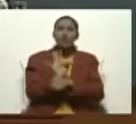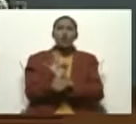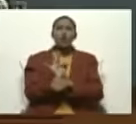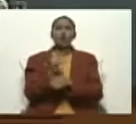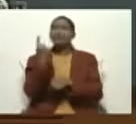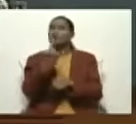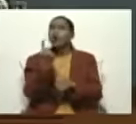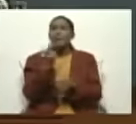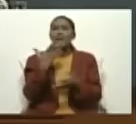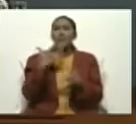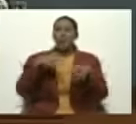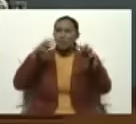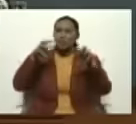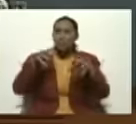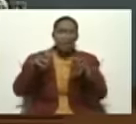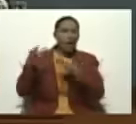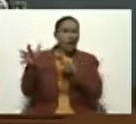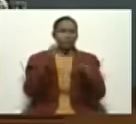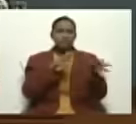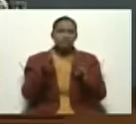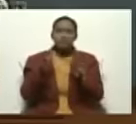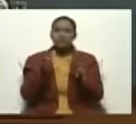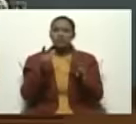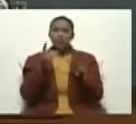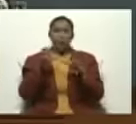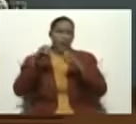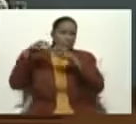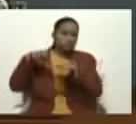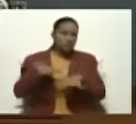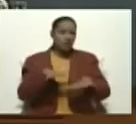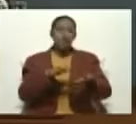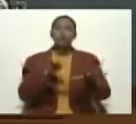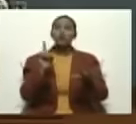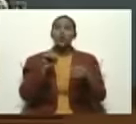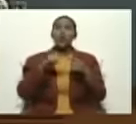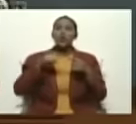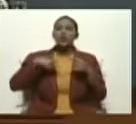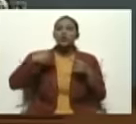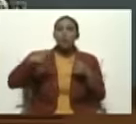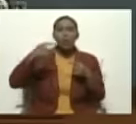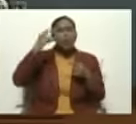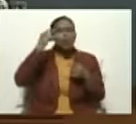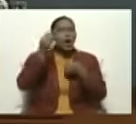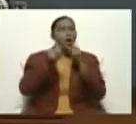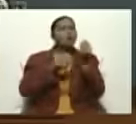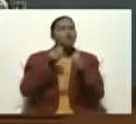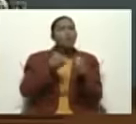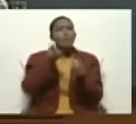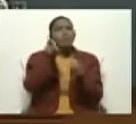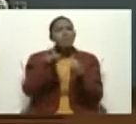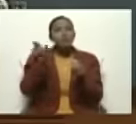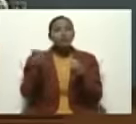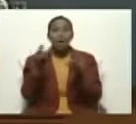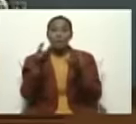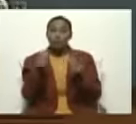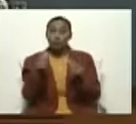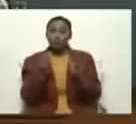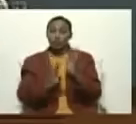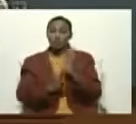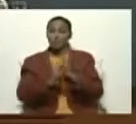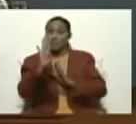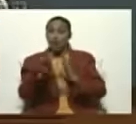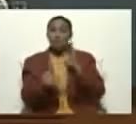climatológico, todos los días los que tenemos que hacer por las nuevas generaciones y toda la responsabilidad que tenemos